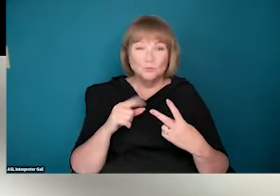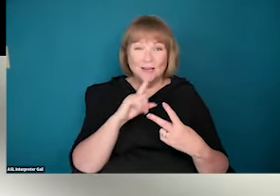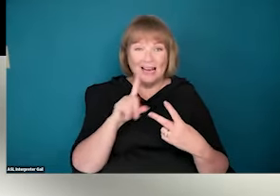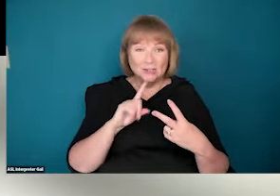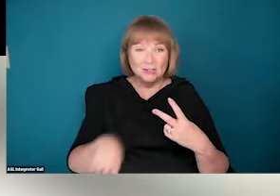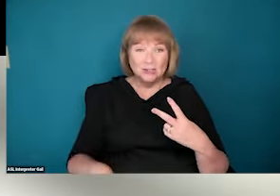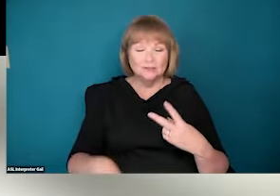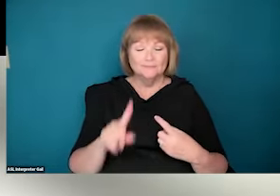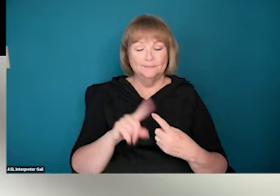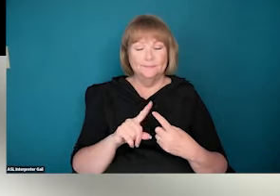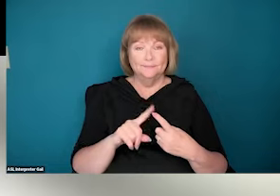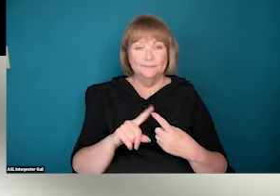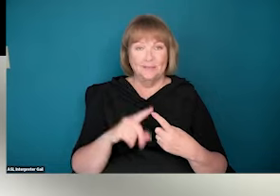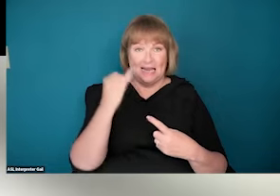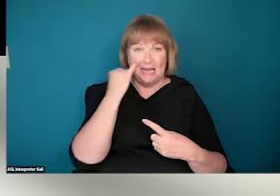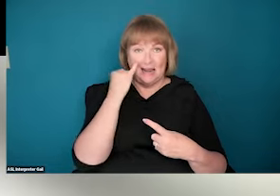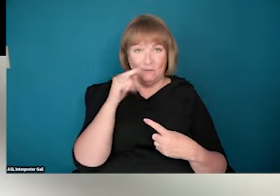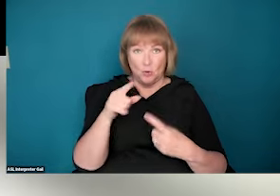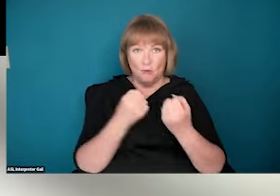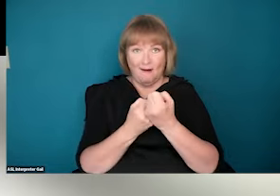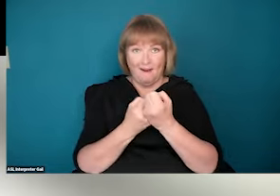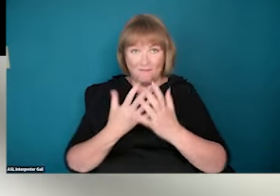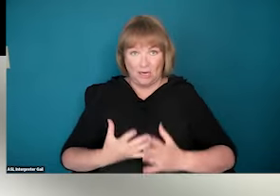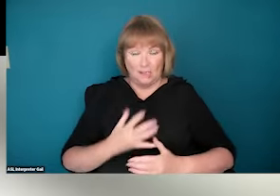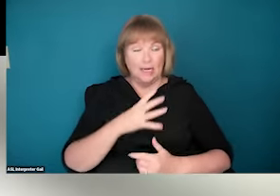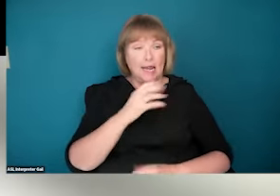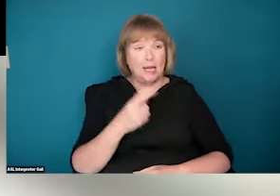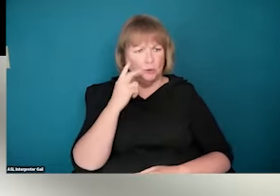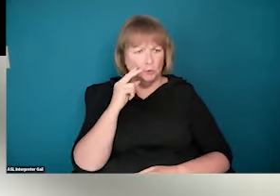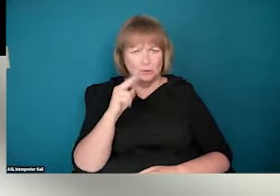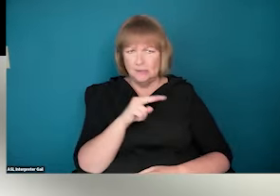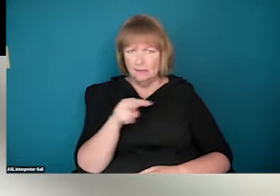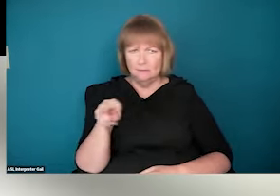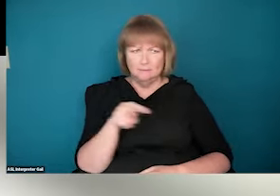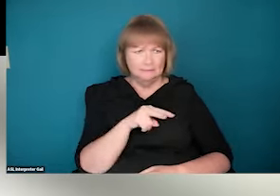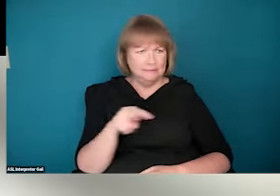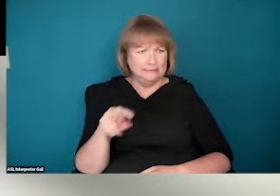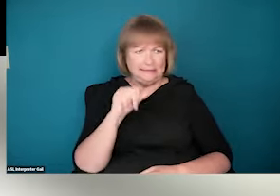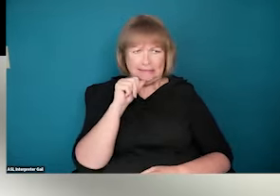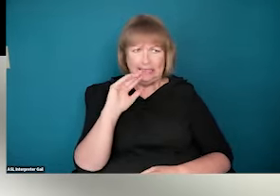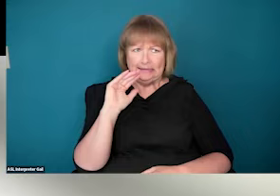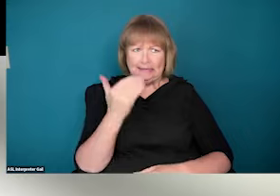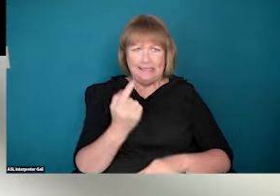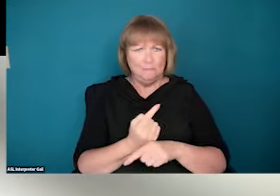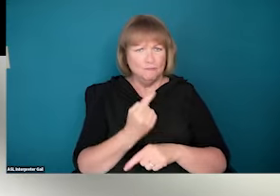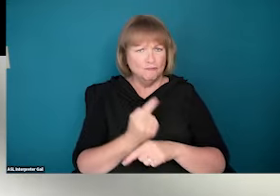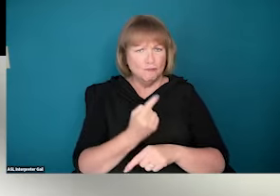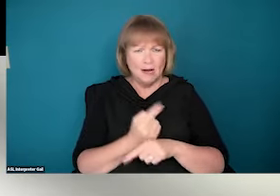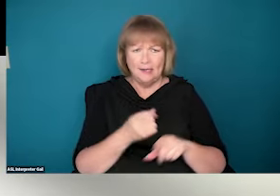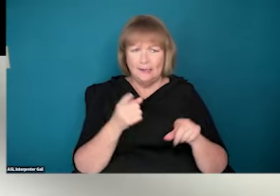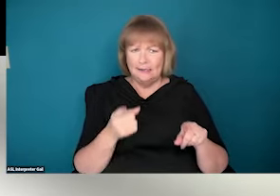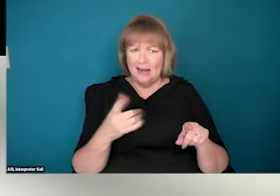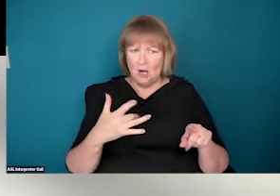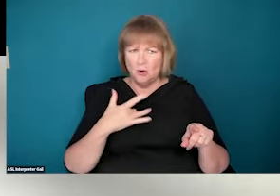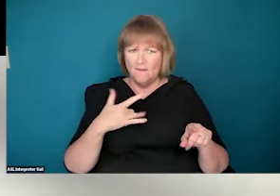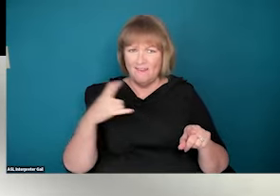dárselos. Lo voy a contestar de dos formas. Como un abogado, si usted ve que algo no está bien,